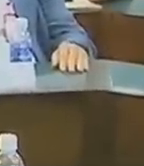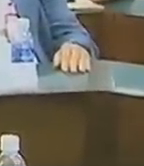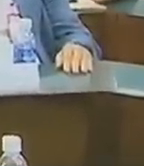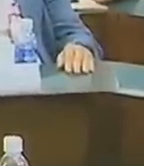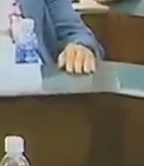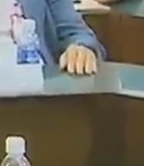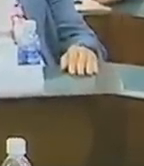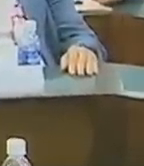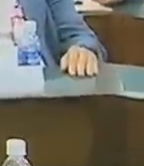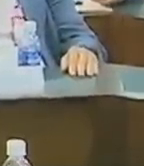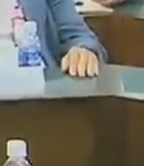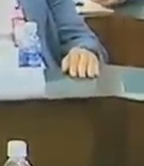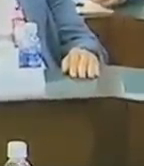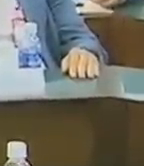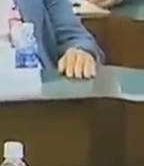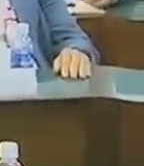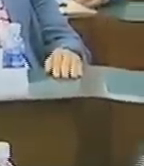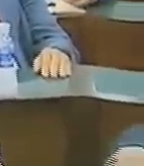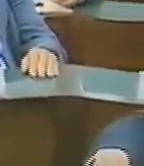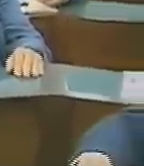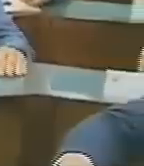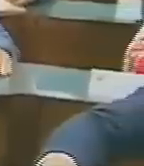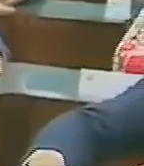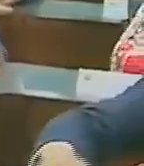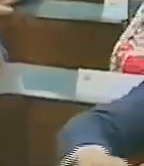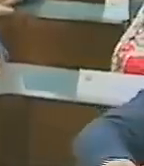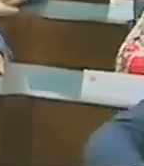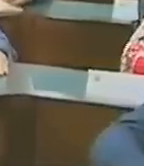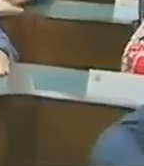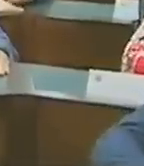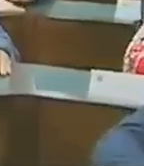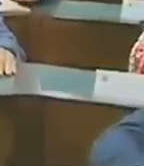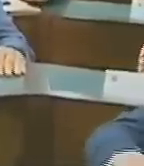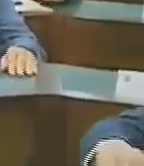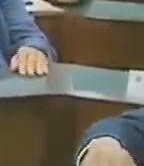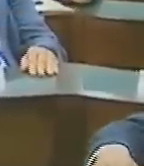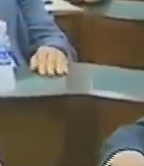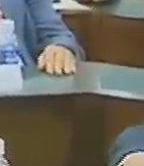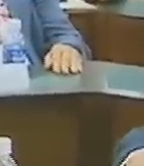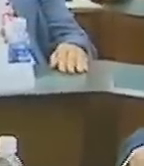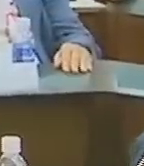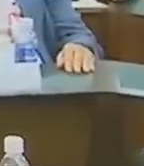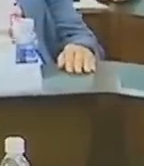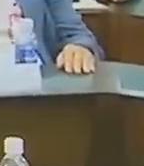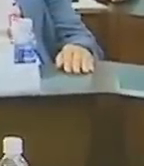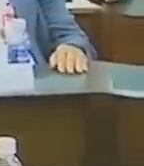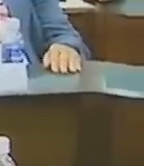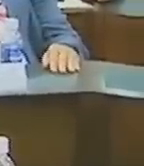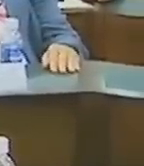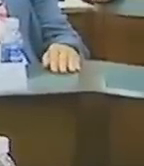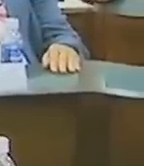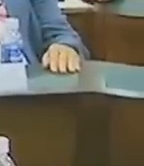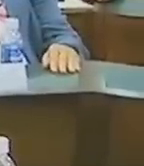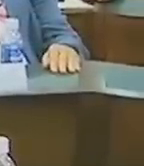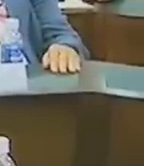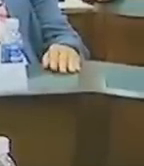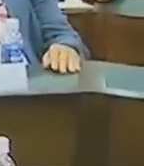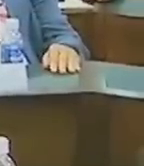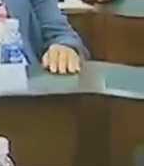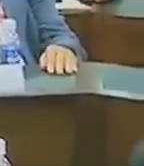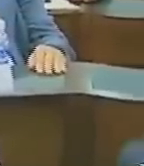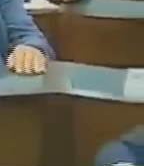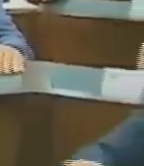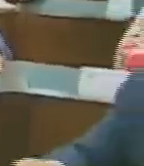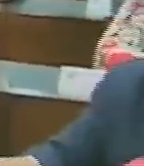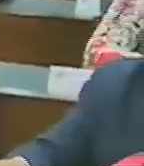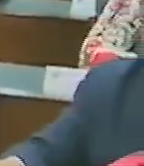aquí se discute. Y aquí estamos hablando de un proceso electoral que se dio con autonomía, pero también con transparencia, que se dio en la Universidad Central de Venezuela.